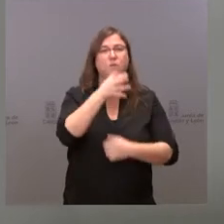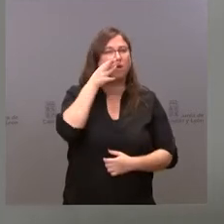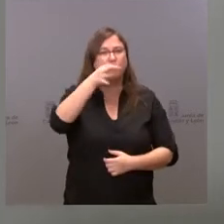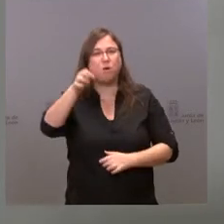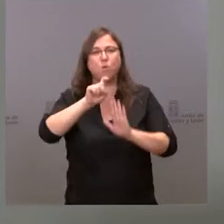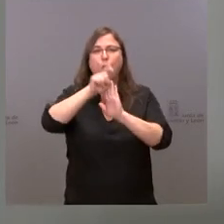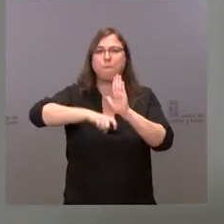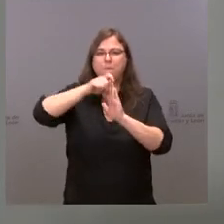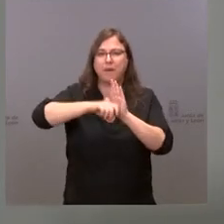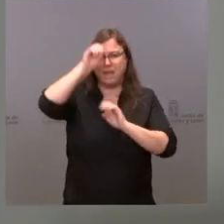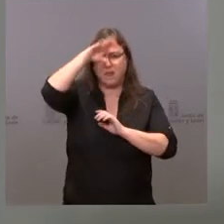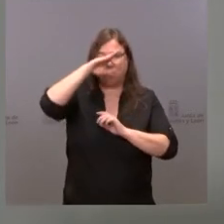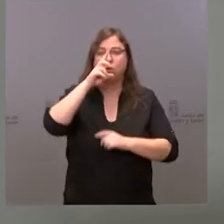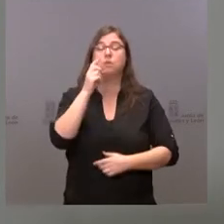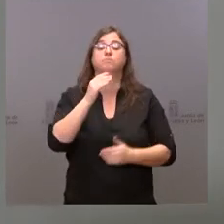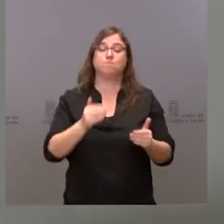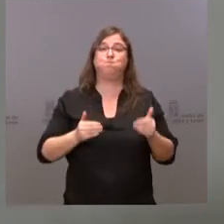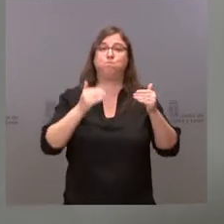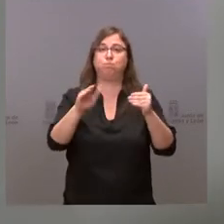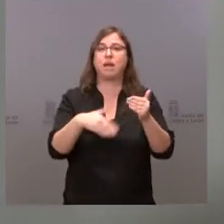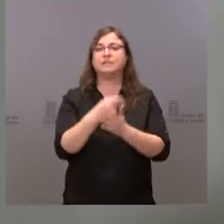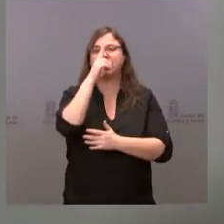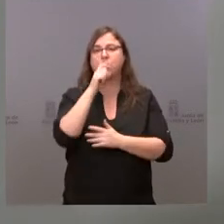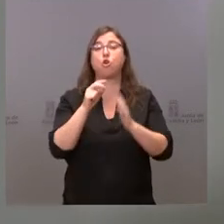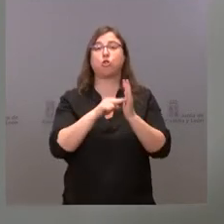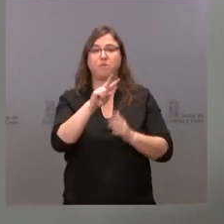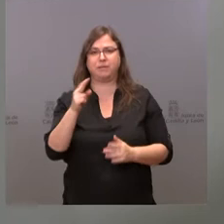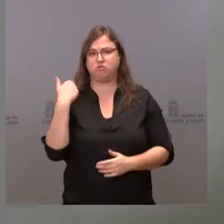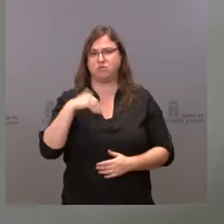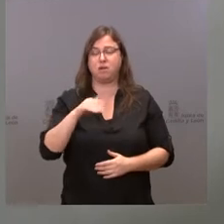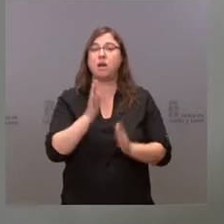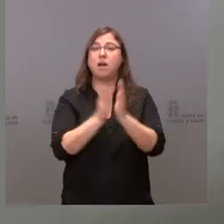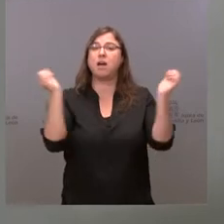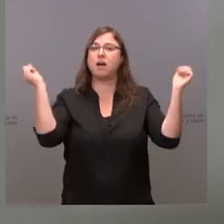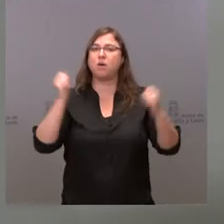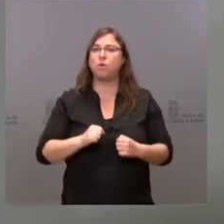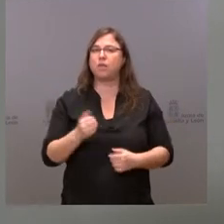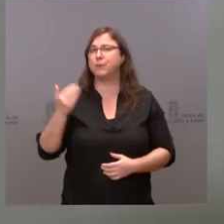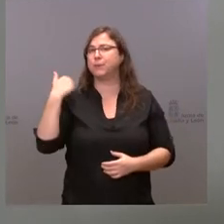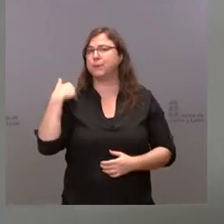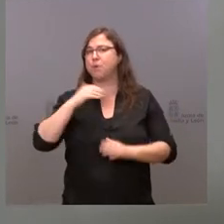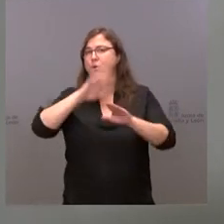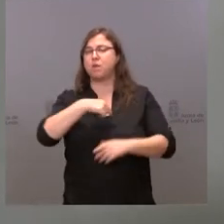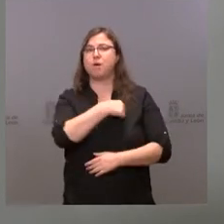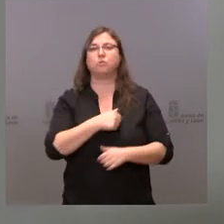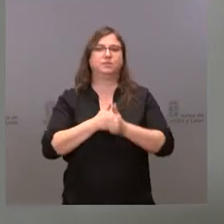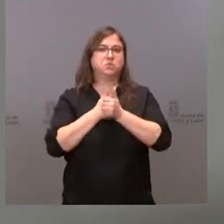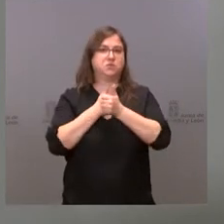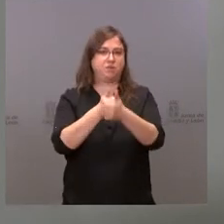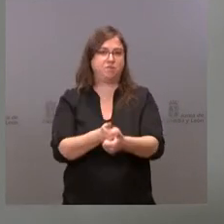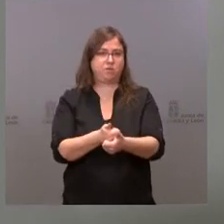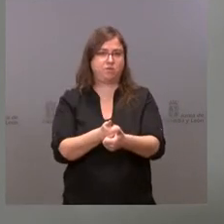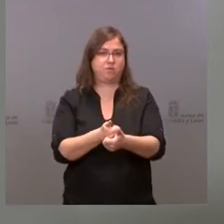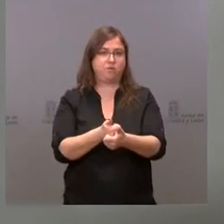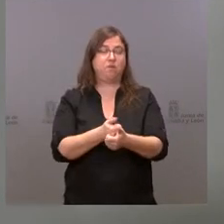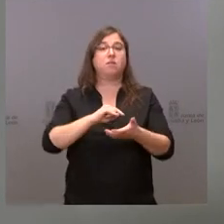y león' lo prolongamos para el año 2022 este fue un acuerdo que tomamos en la última comisión de seguimiento del